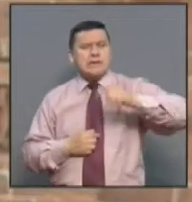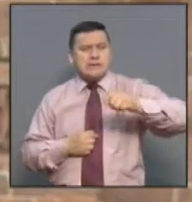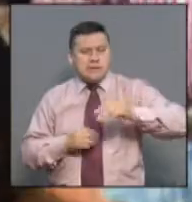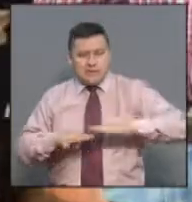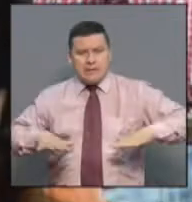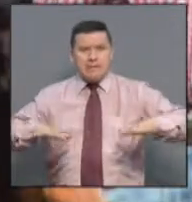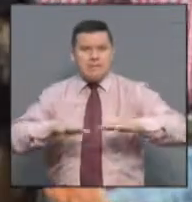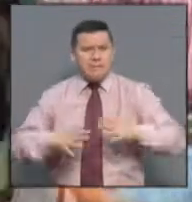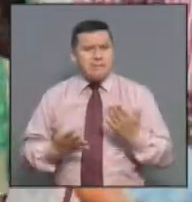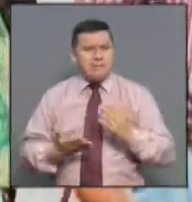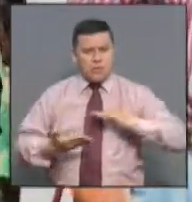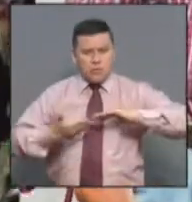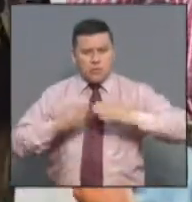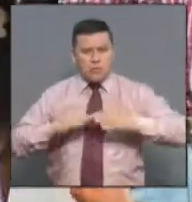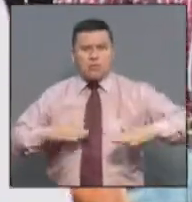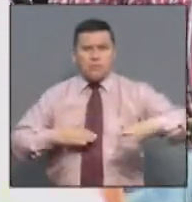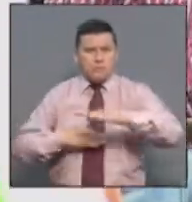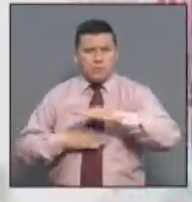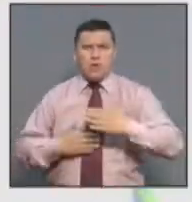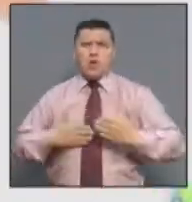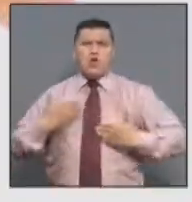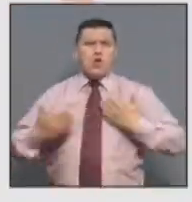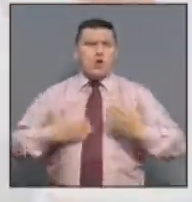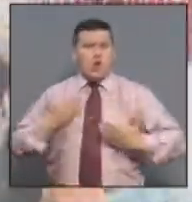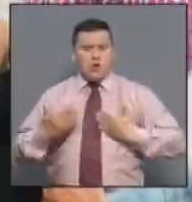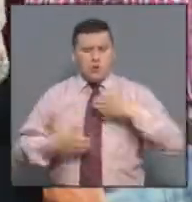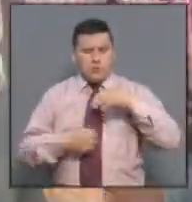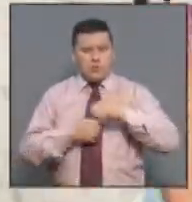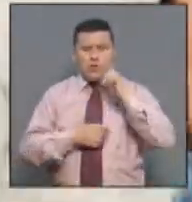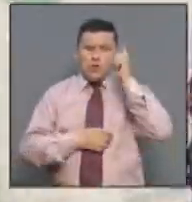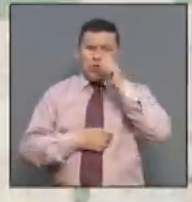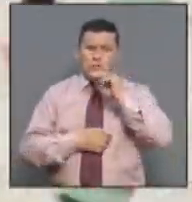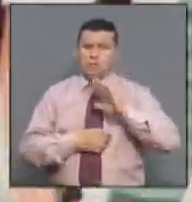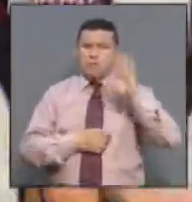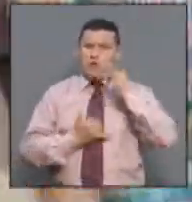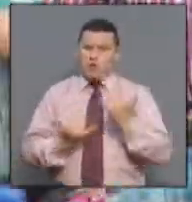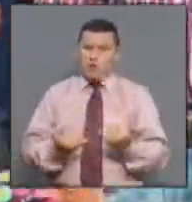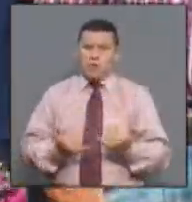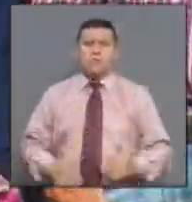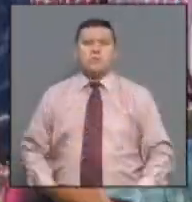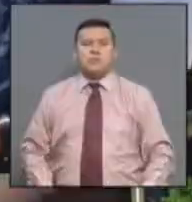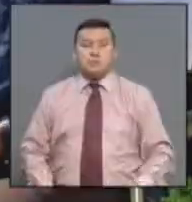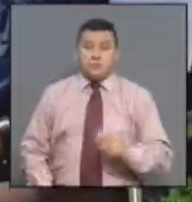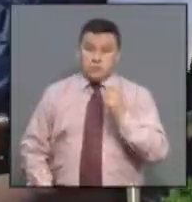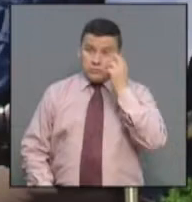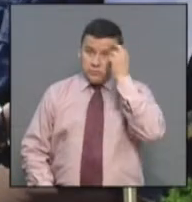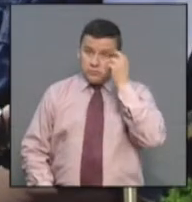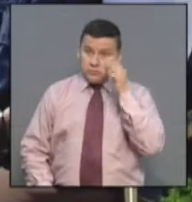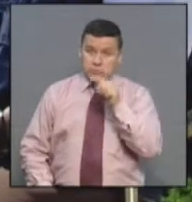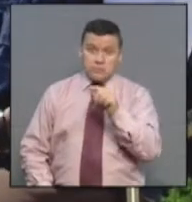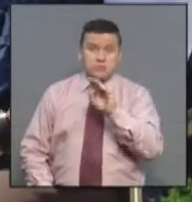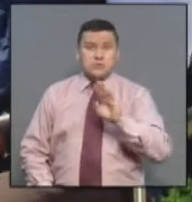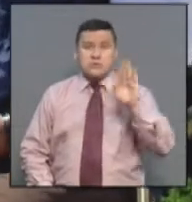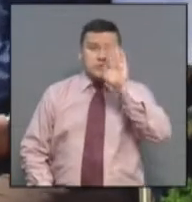nuestros territorios, que la comunidad esté contenta con los gobernantes que hoy tenemos. Chocó es uno de los departamentos que quizás ha sido muy azotado